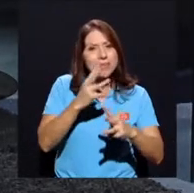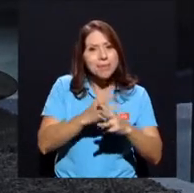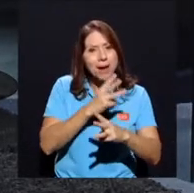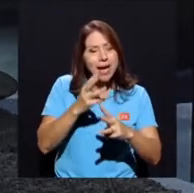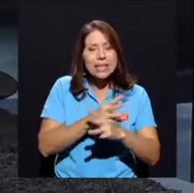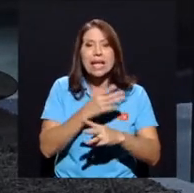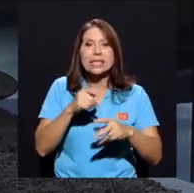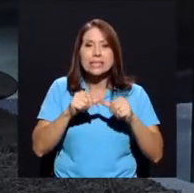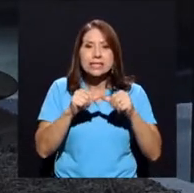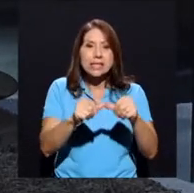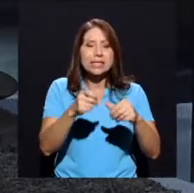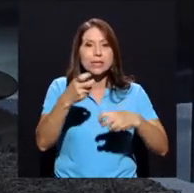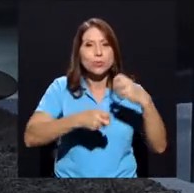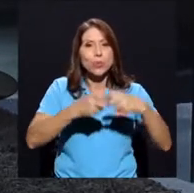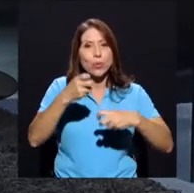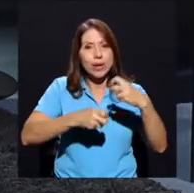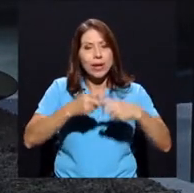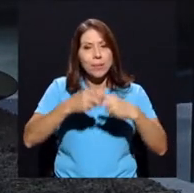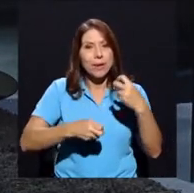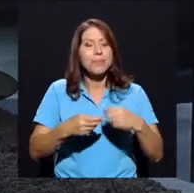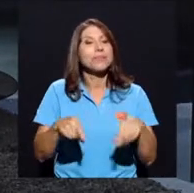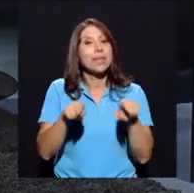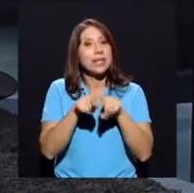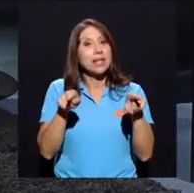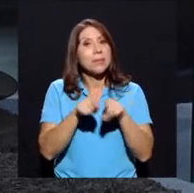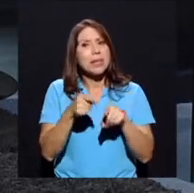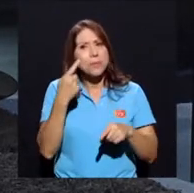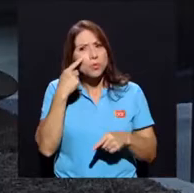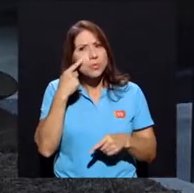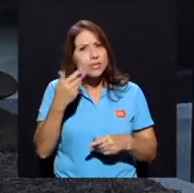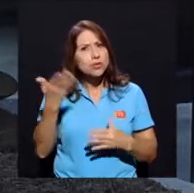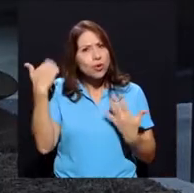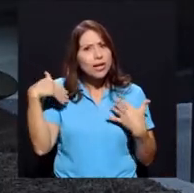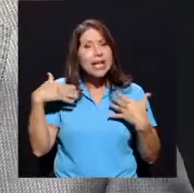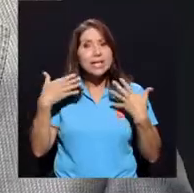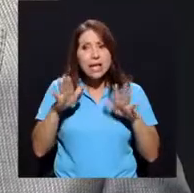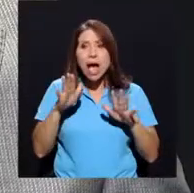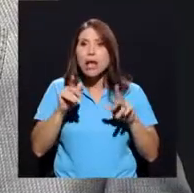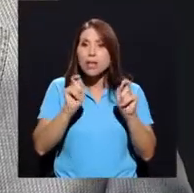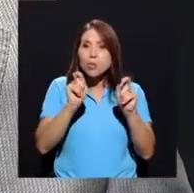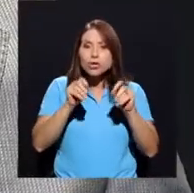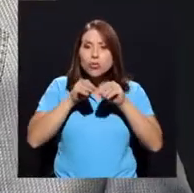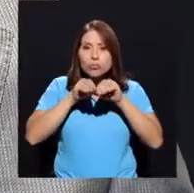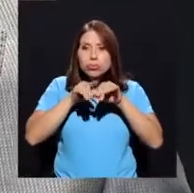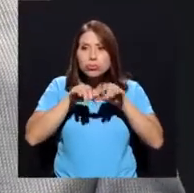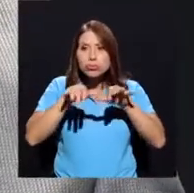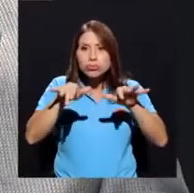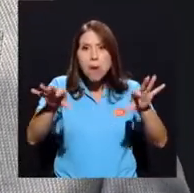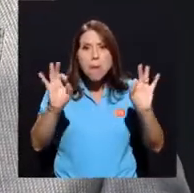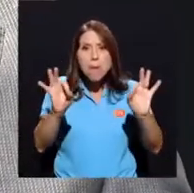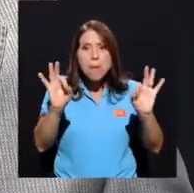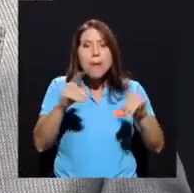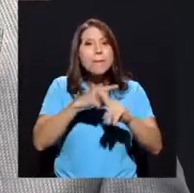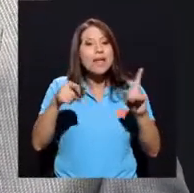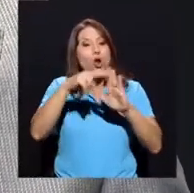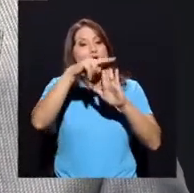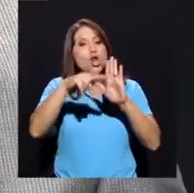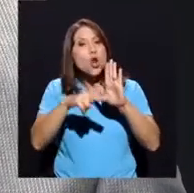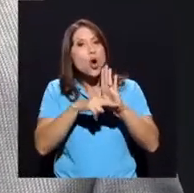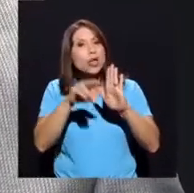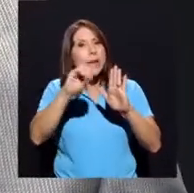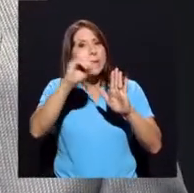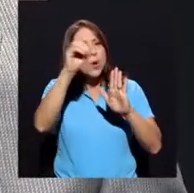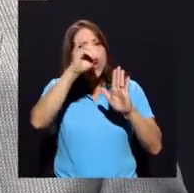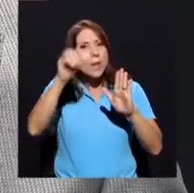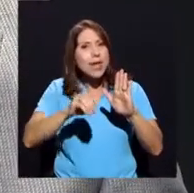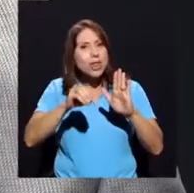problema lo que se ha venido viendo es que aun cuando aumenta la cobertura las notas promedio de los estudiantes que presentan ansiedad